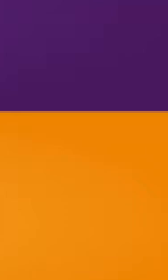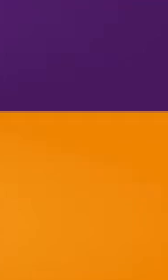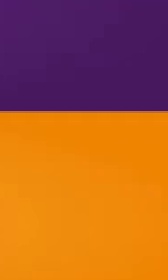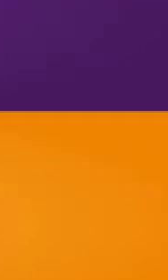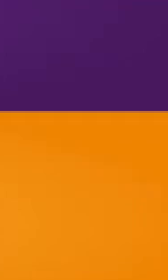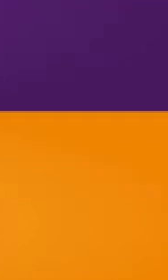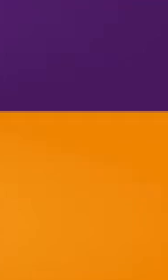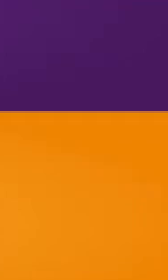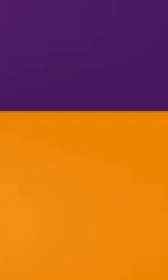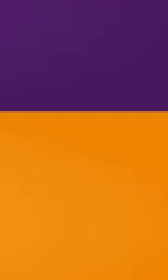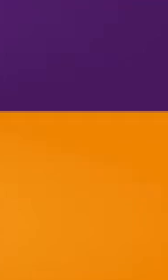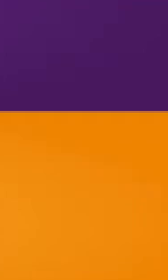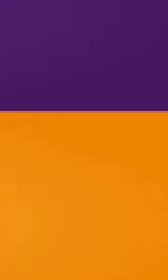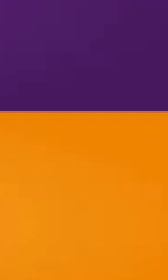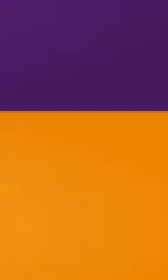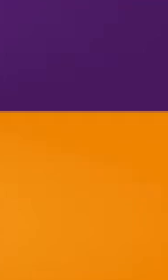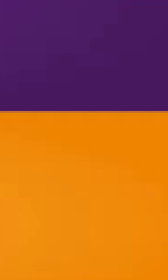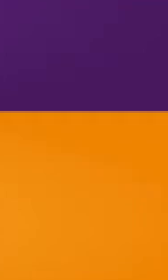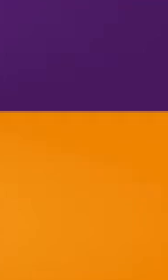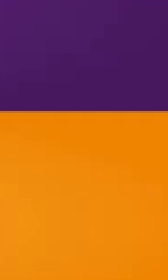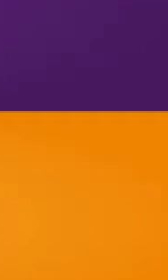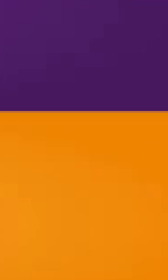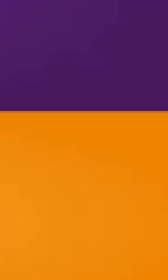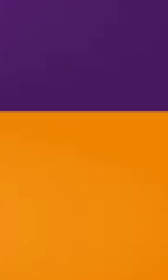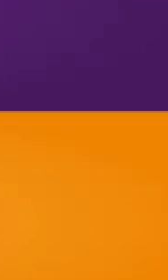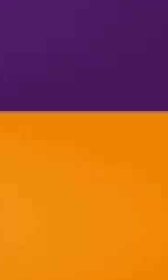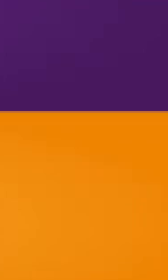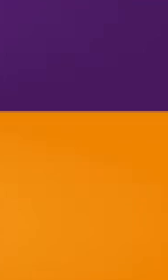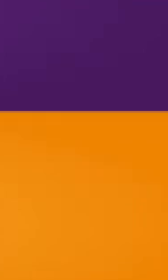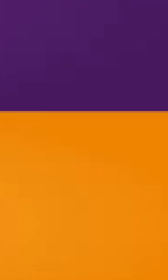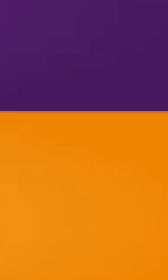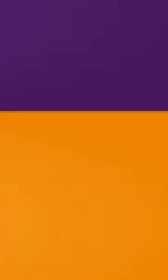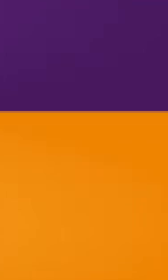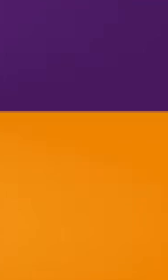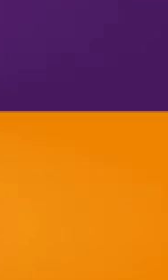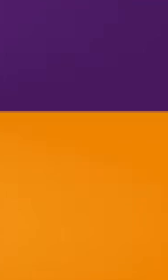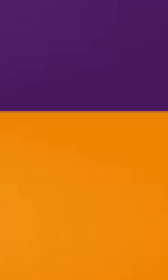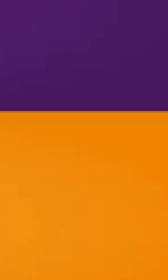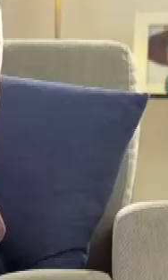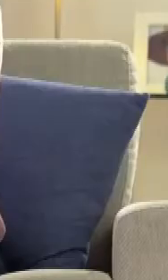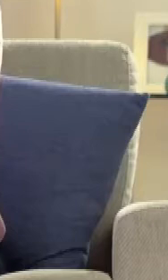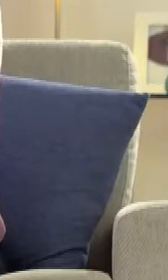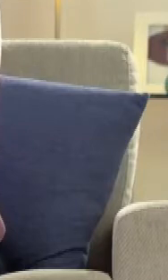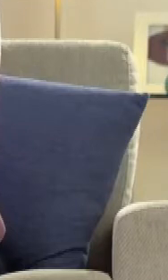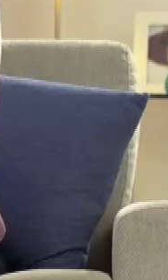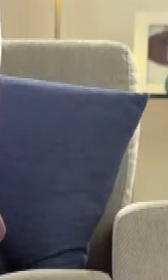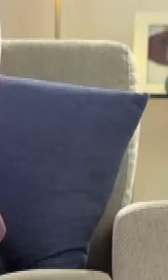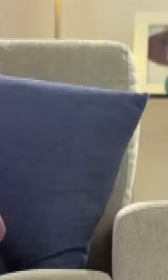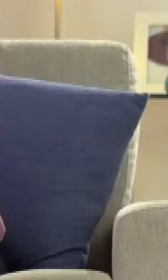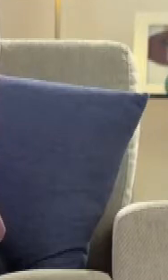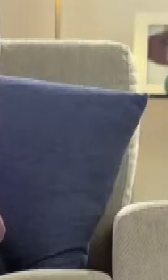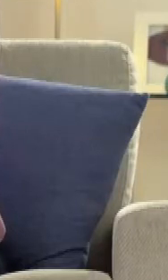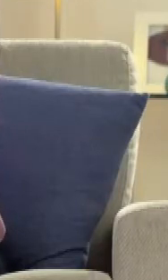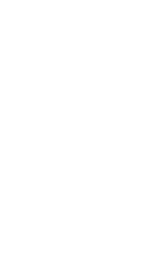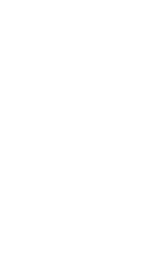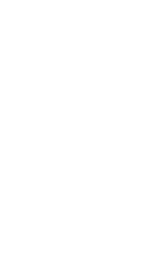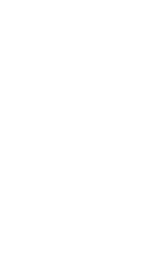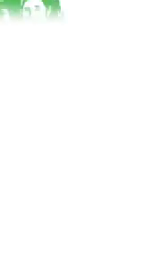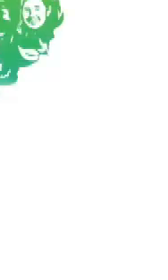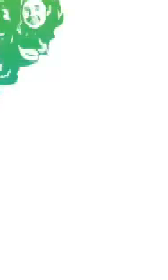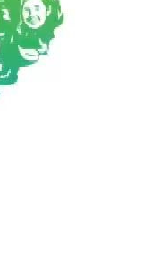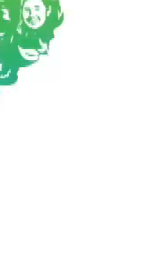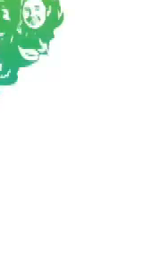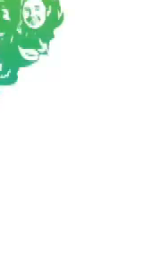www.esa.com.co, línea de atención al cliente, o descarga nuestra app en App Store o Play Store. ESA, más cerca de ti.